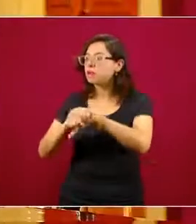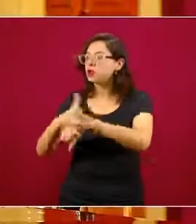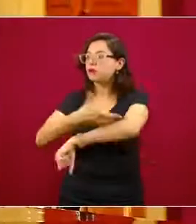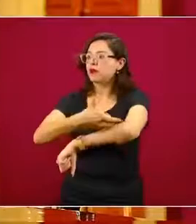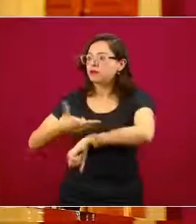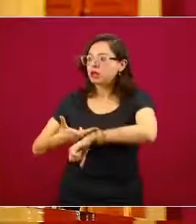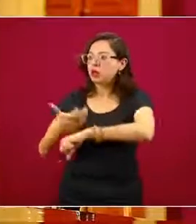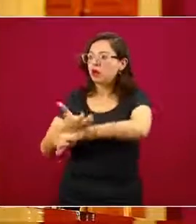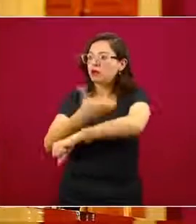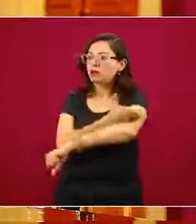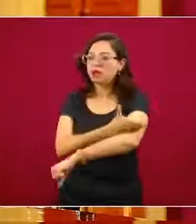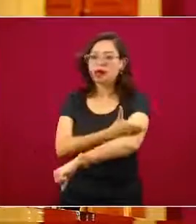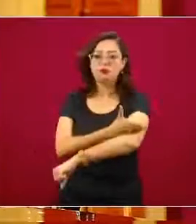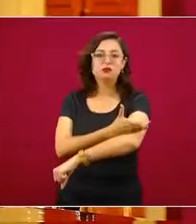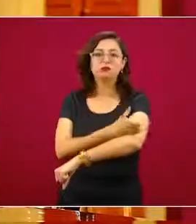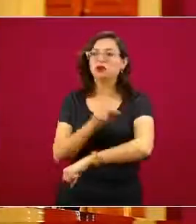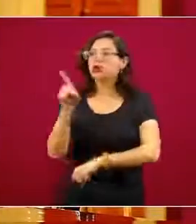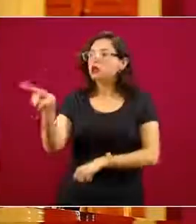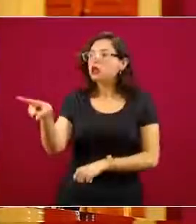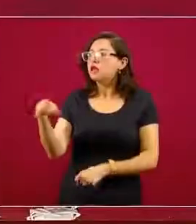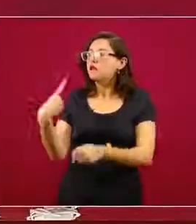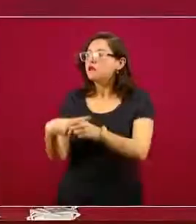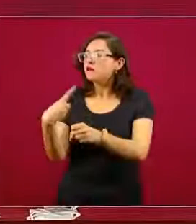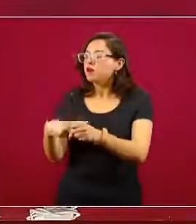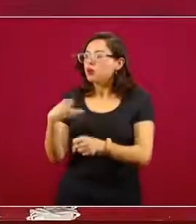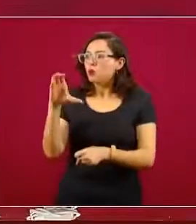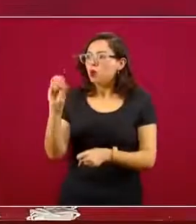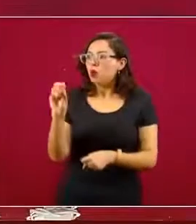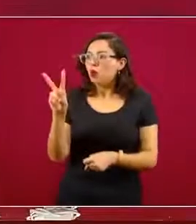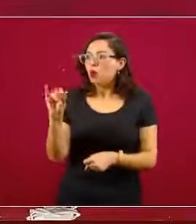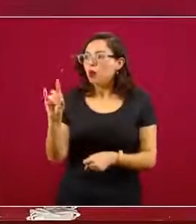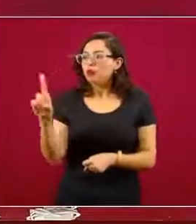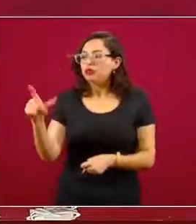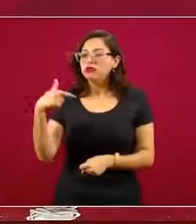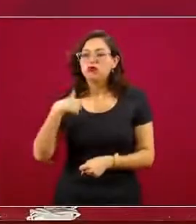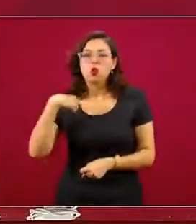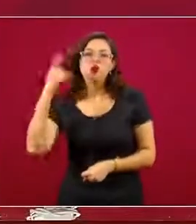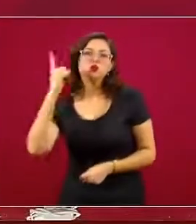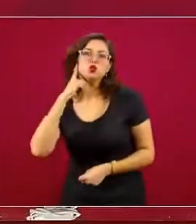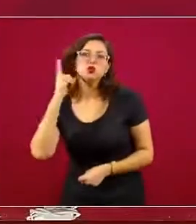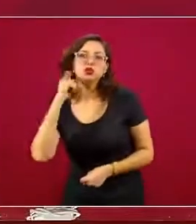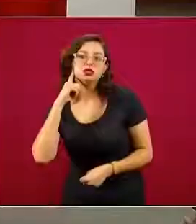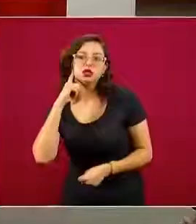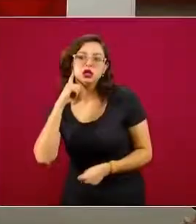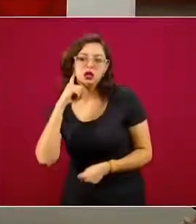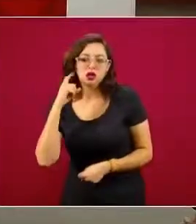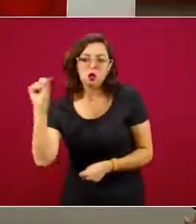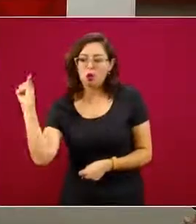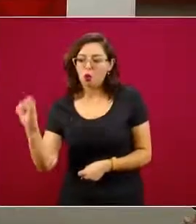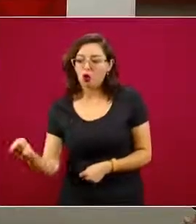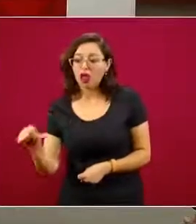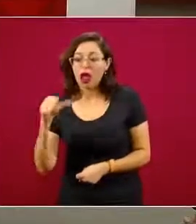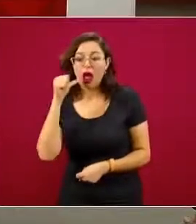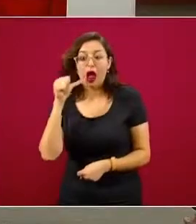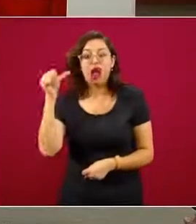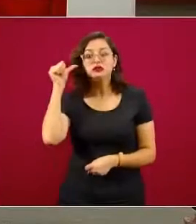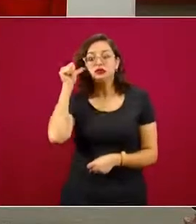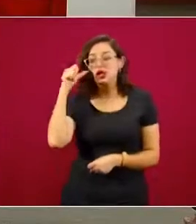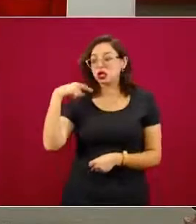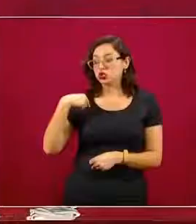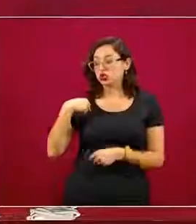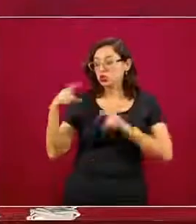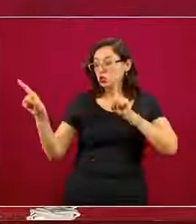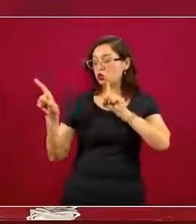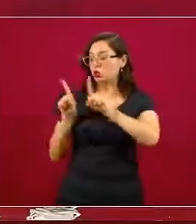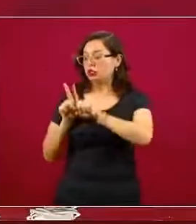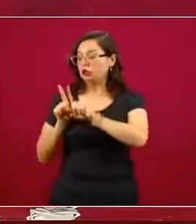una colega es un caso de COVID. Hoy me enteré y yo ayer estuve con esa persona.